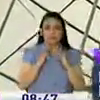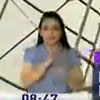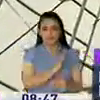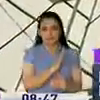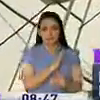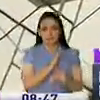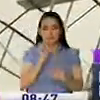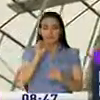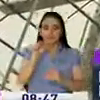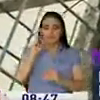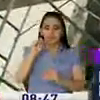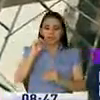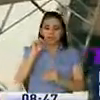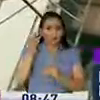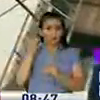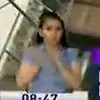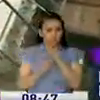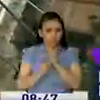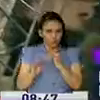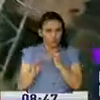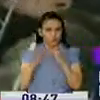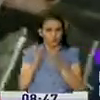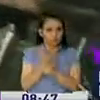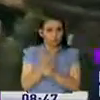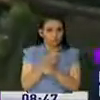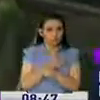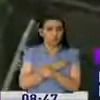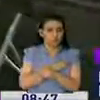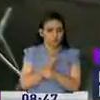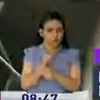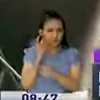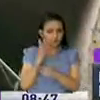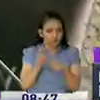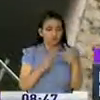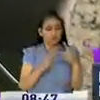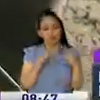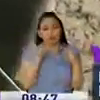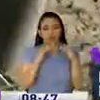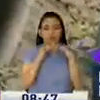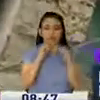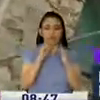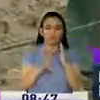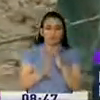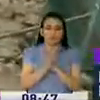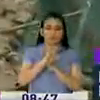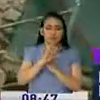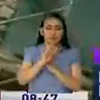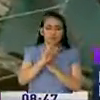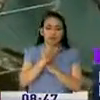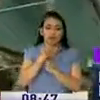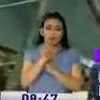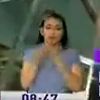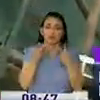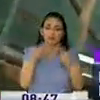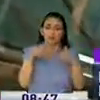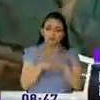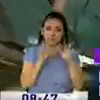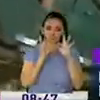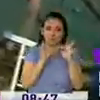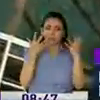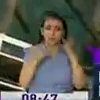ya está prácticamente por terminarse, también ha sido un trabajo municipal, y en otros casos como el de la calle Carrión, nosotros vamos también a